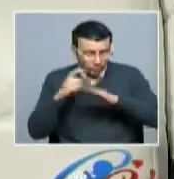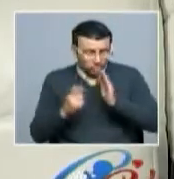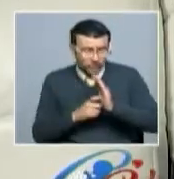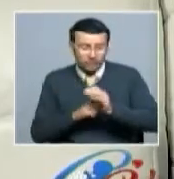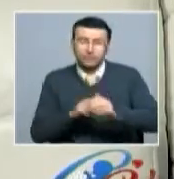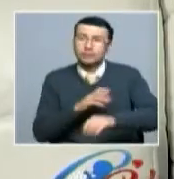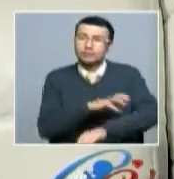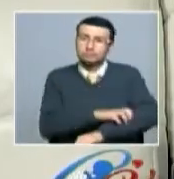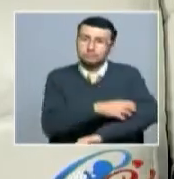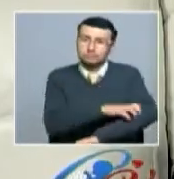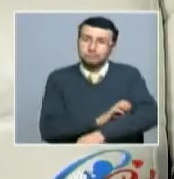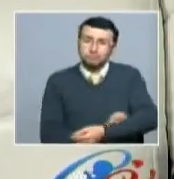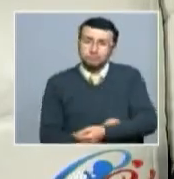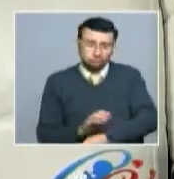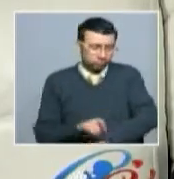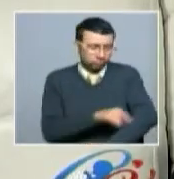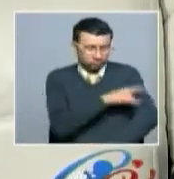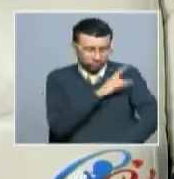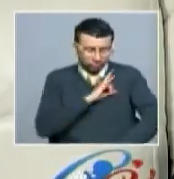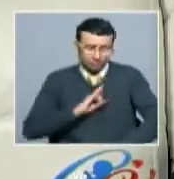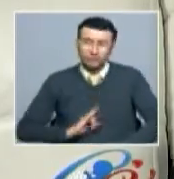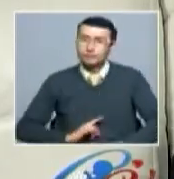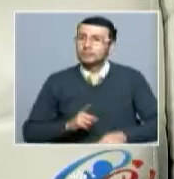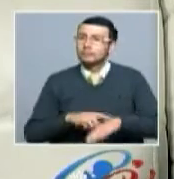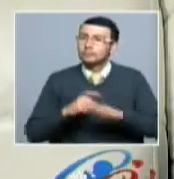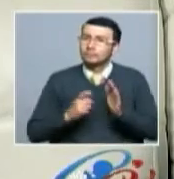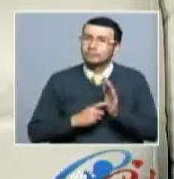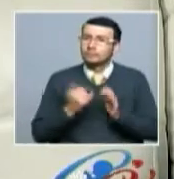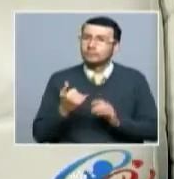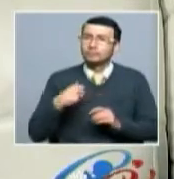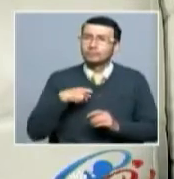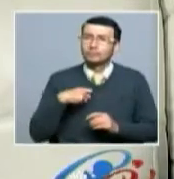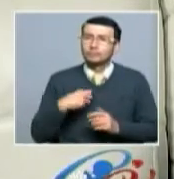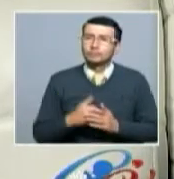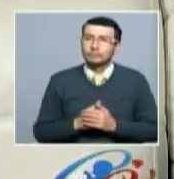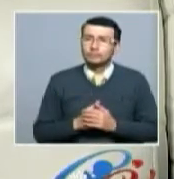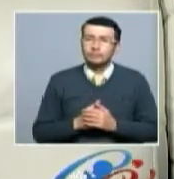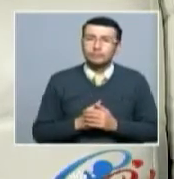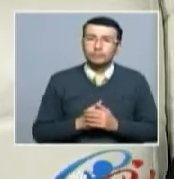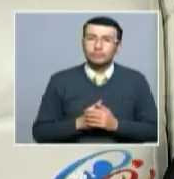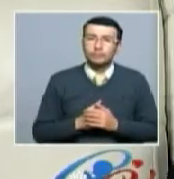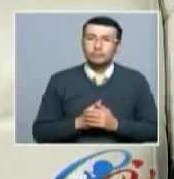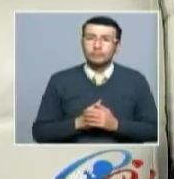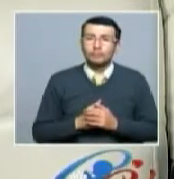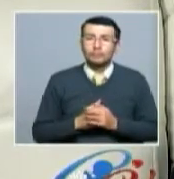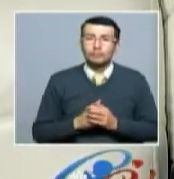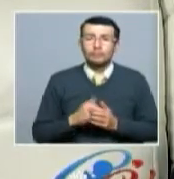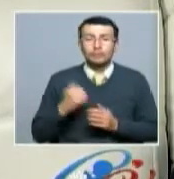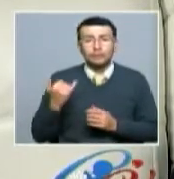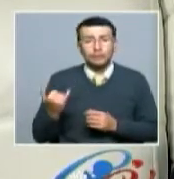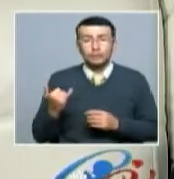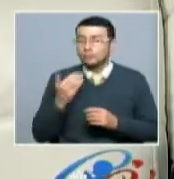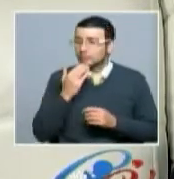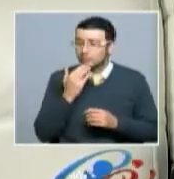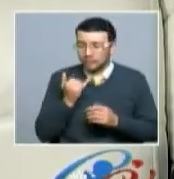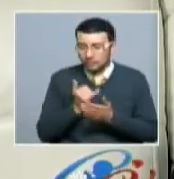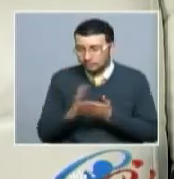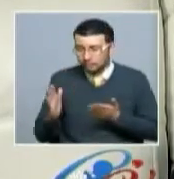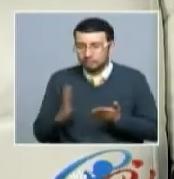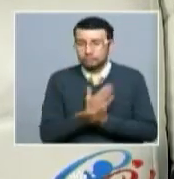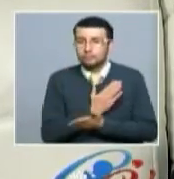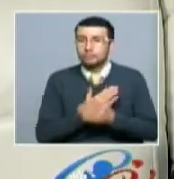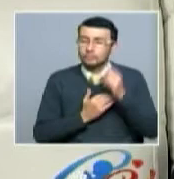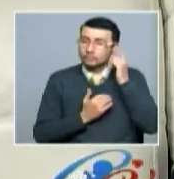ramas superficiales los que se insertan en la tuberosidad externa o epicóndilo, que son separador